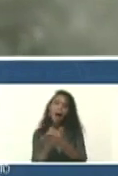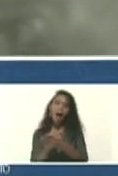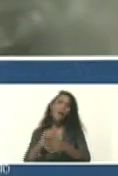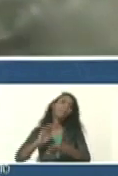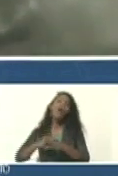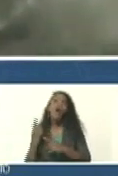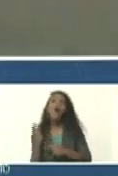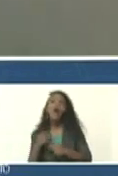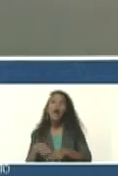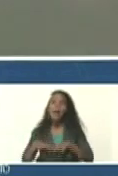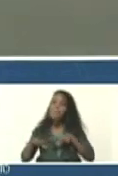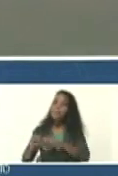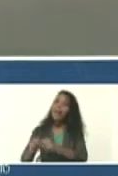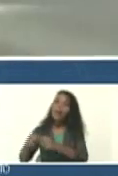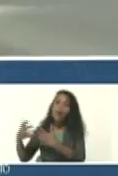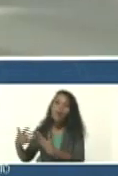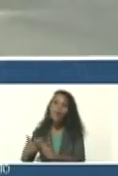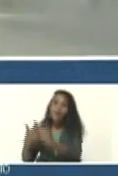imperio estadounidense.